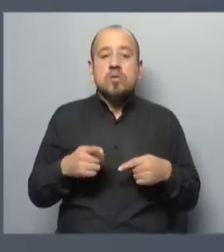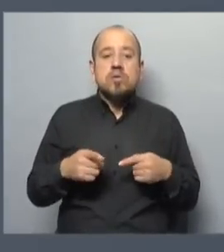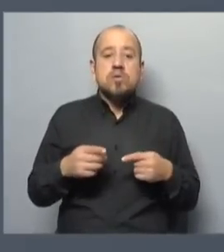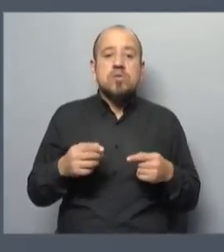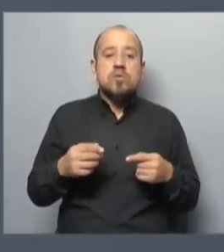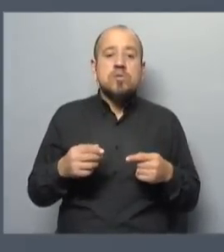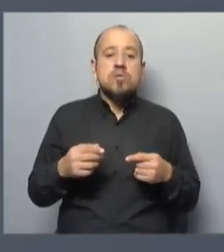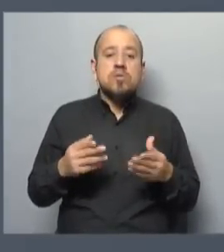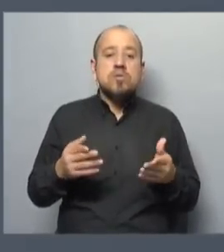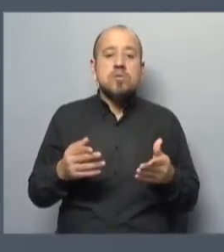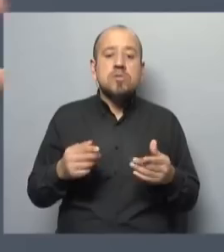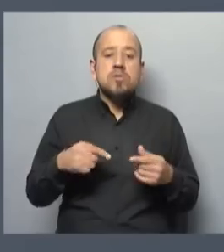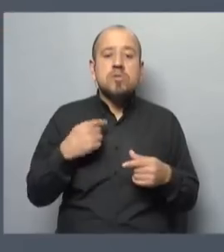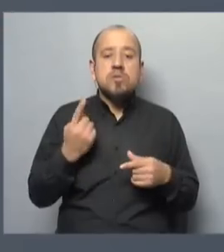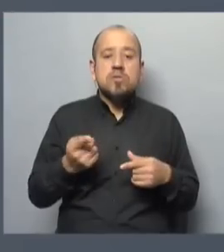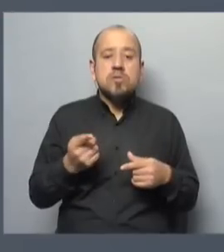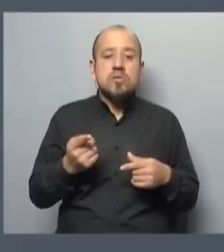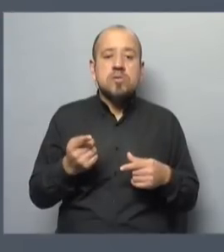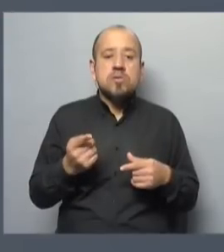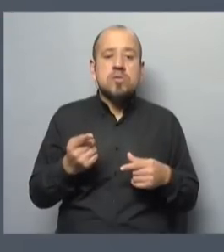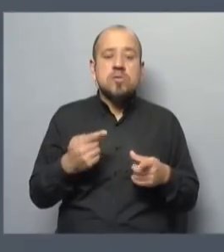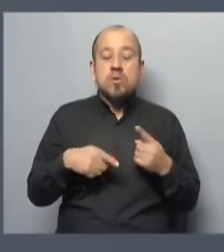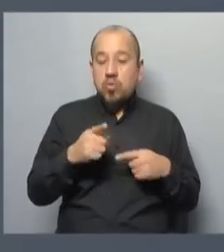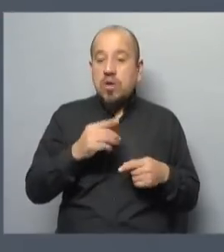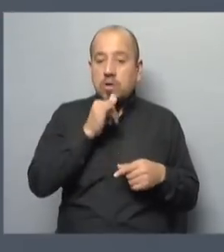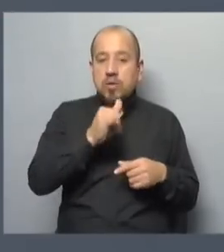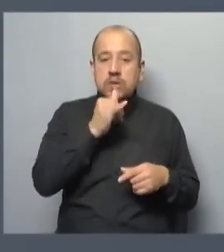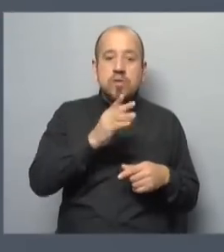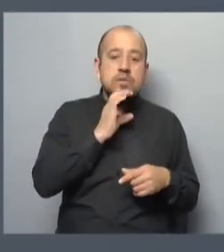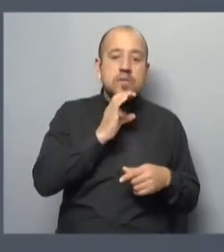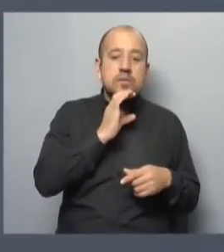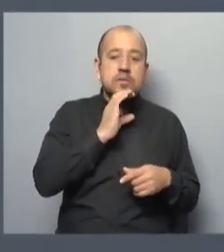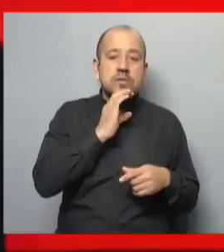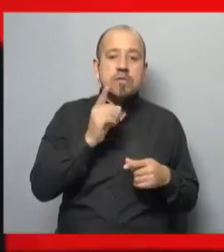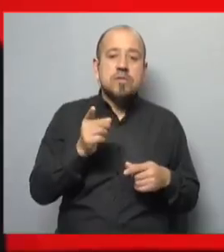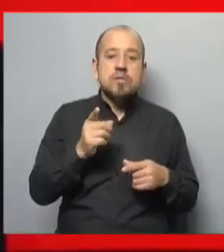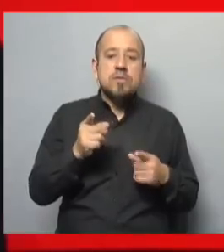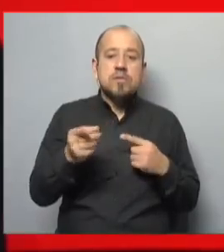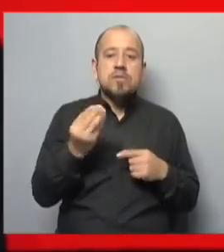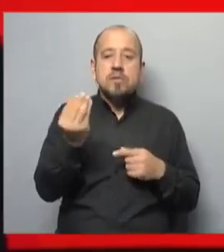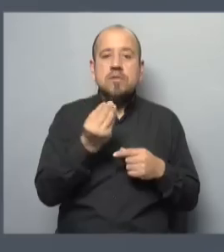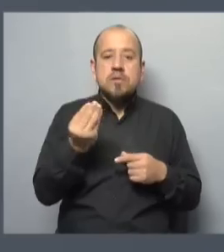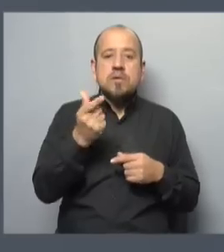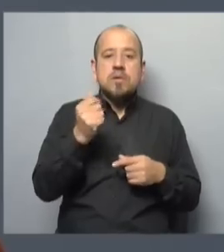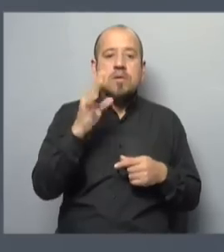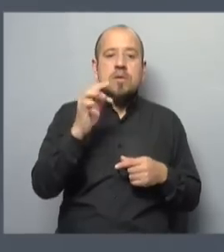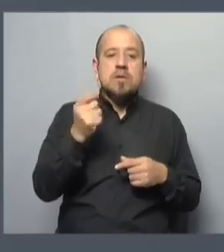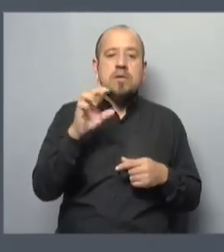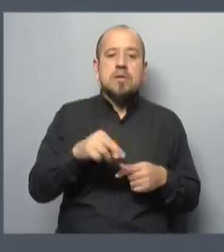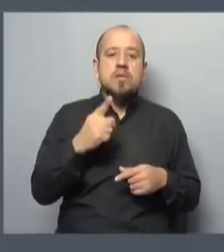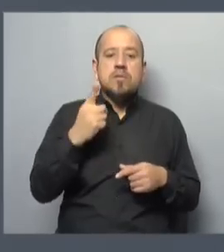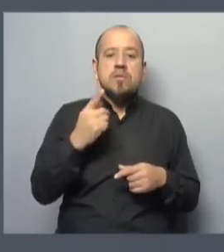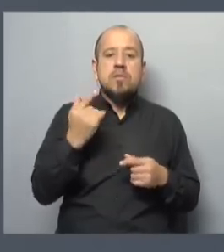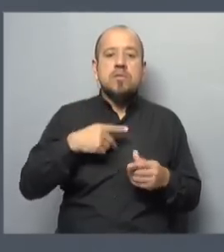lejos sí y otra cosa es voy a contar una anécdota porque tuve también la fortuna de estar por donde anduvo martín por qatar un día estamos